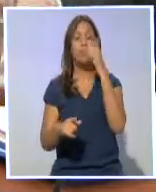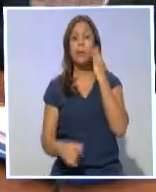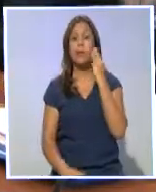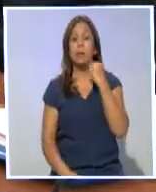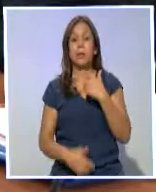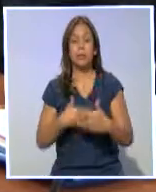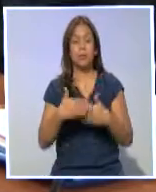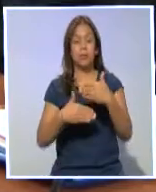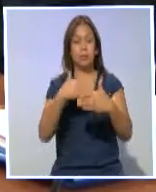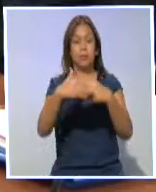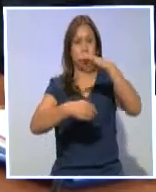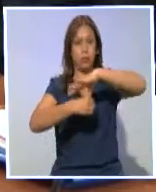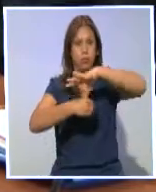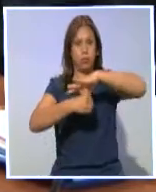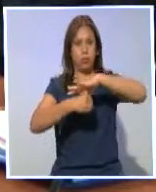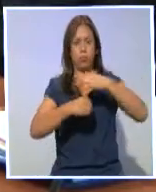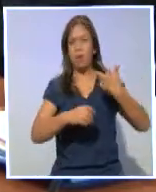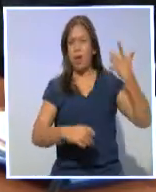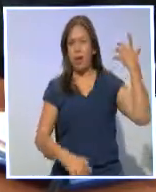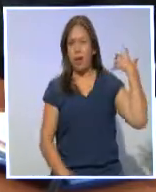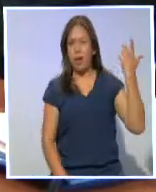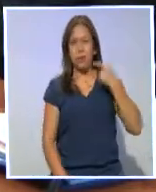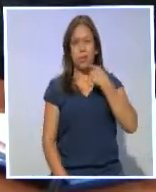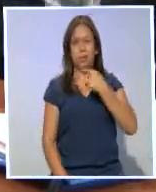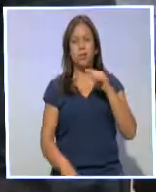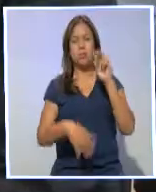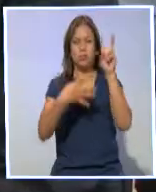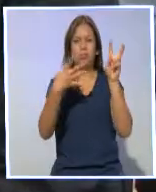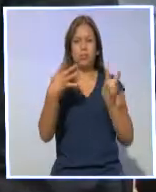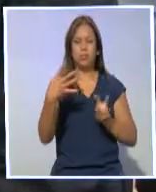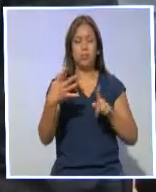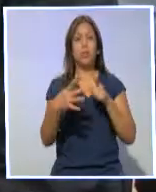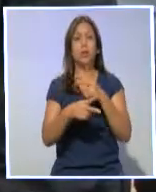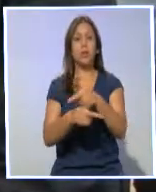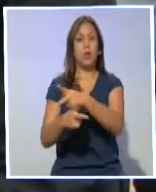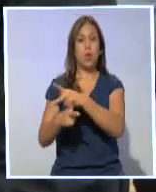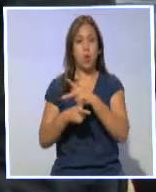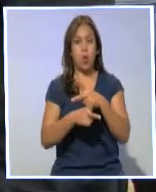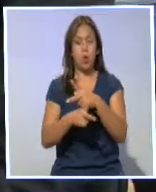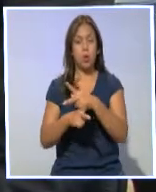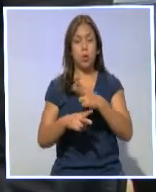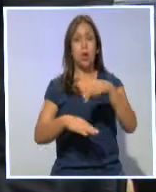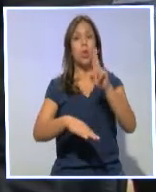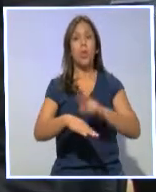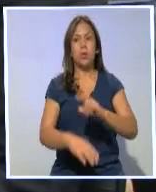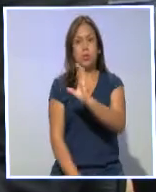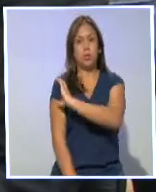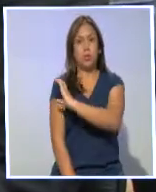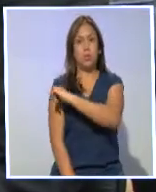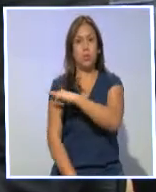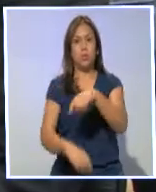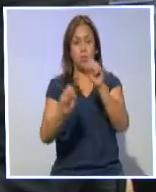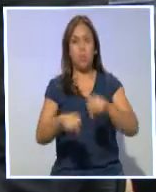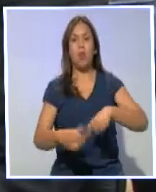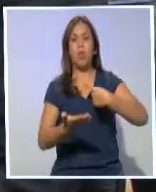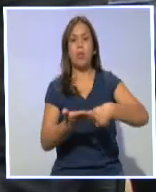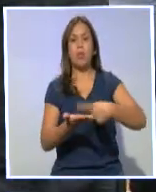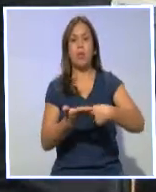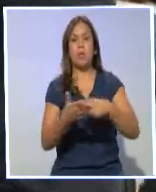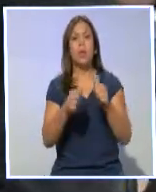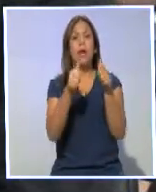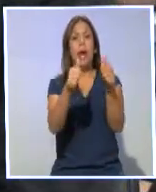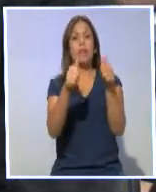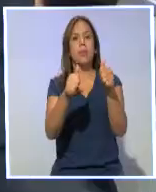de procesos electorales anteriores, entre otros temas, plantea que el Consejo Nacional Electoral pueda realizar debates entre